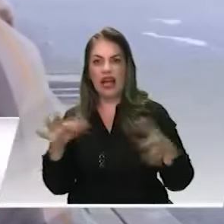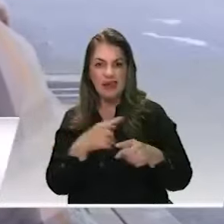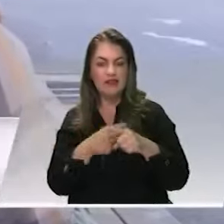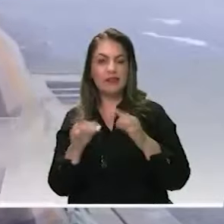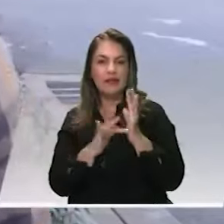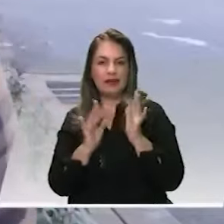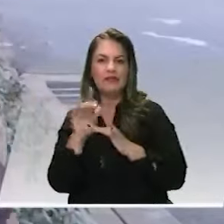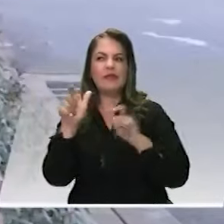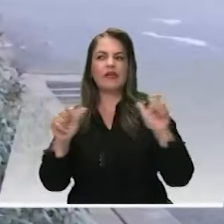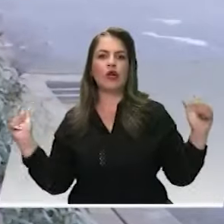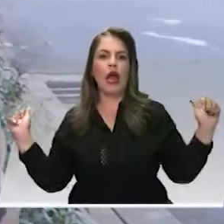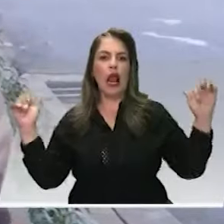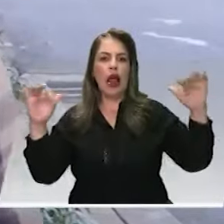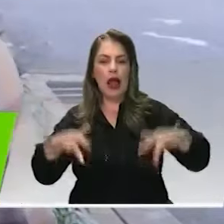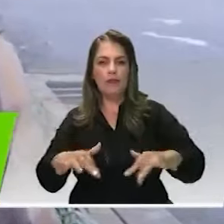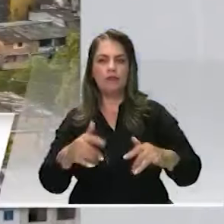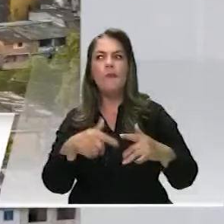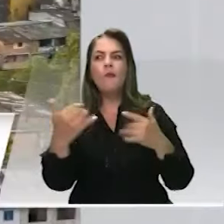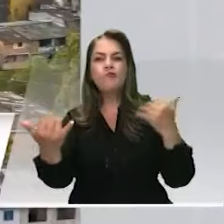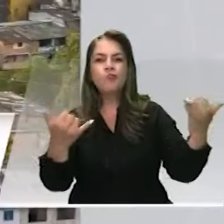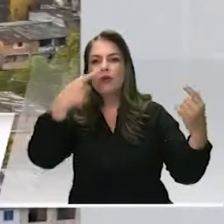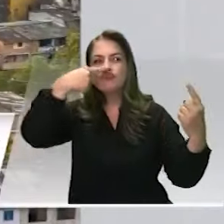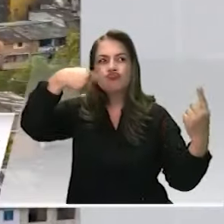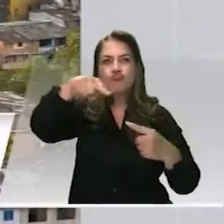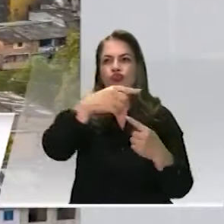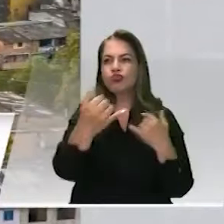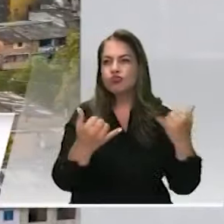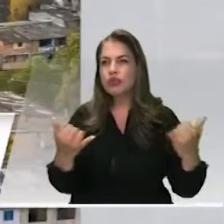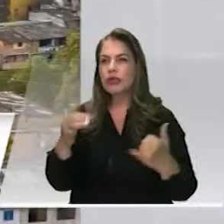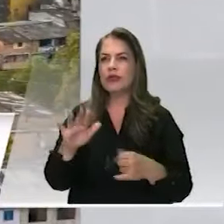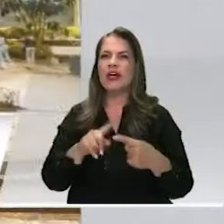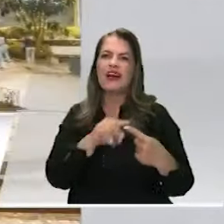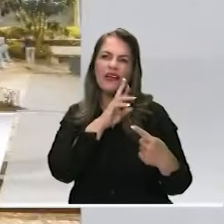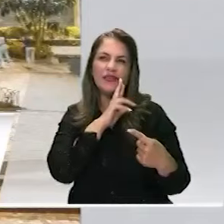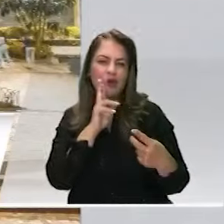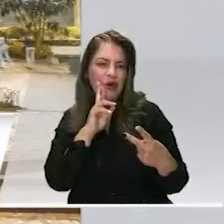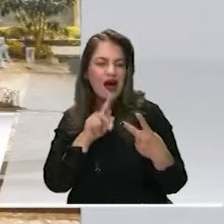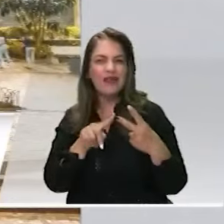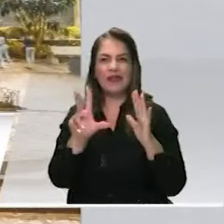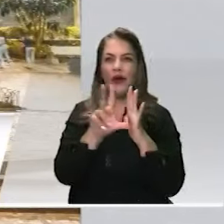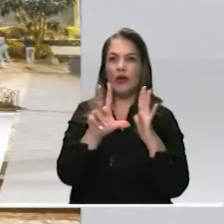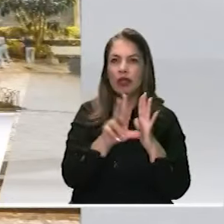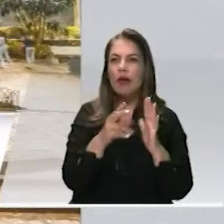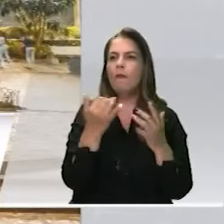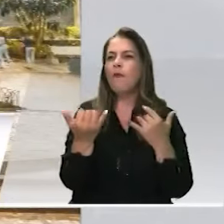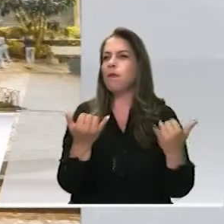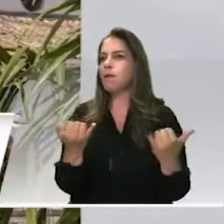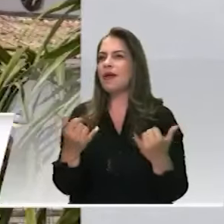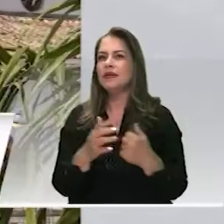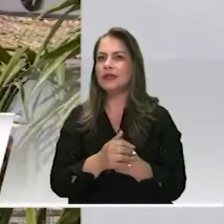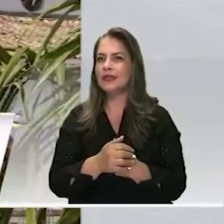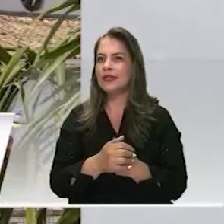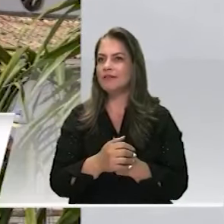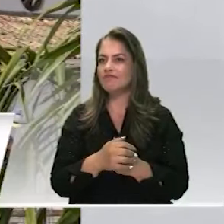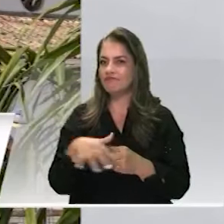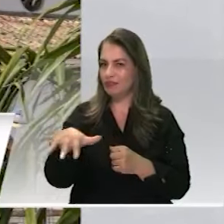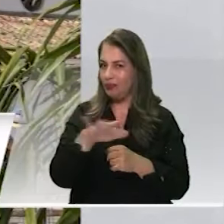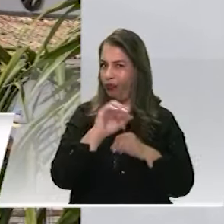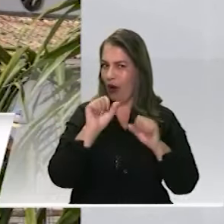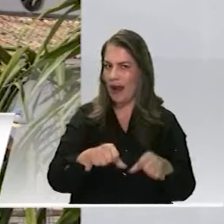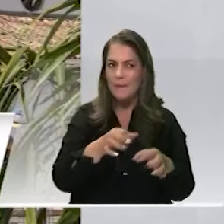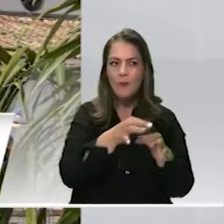expectativa el sector turístico de las regiones los restaurantes los hoteles Tienen buena capacidad y los municipios en particular y las parroquias se han